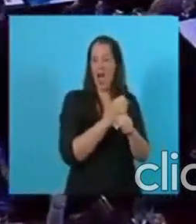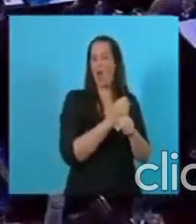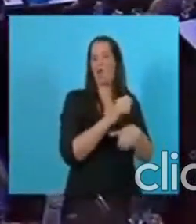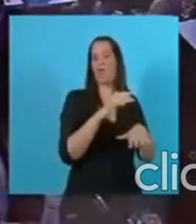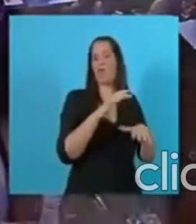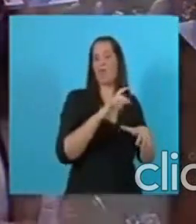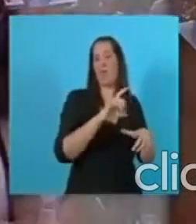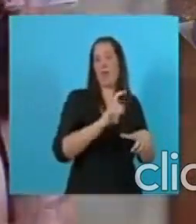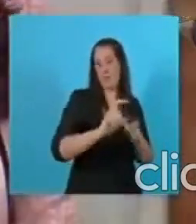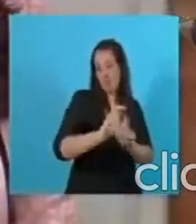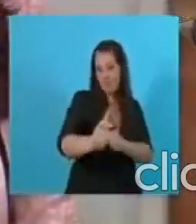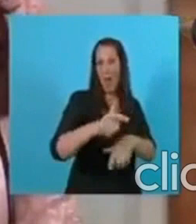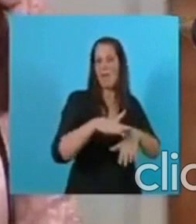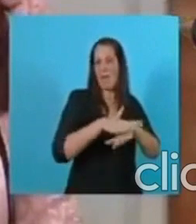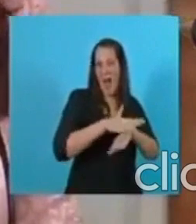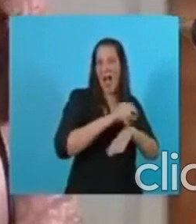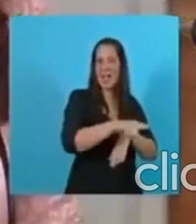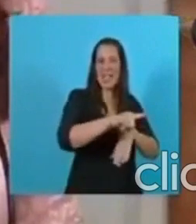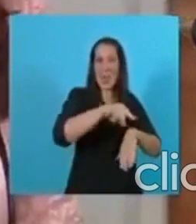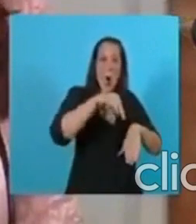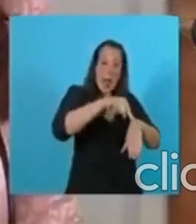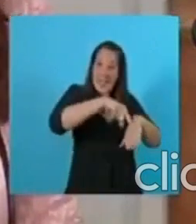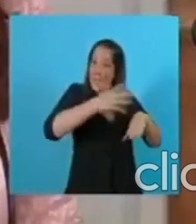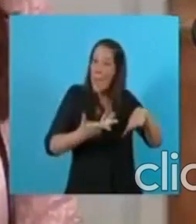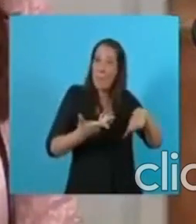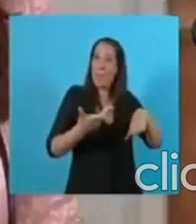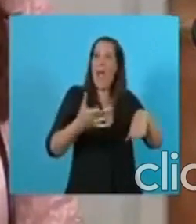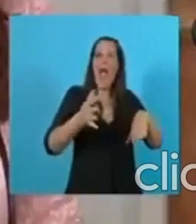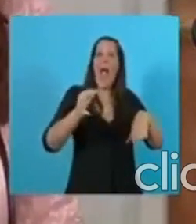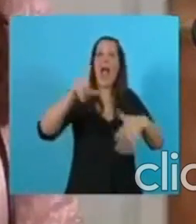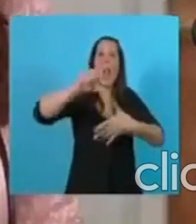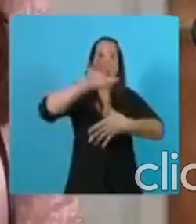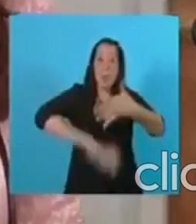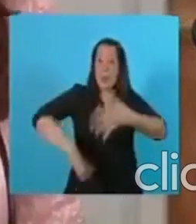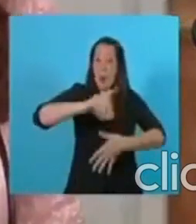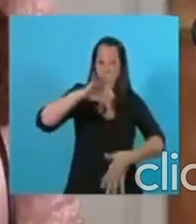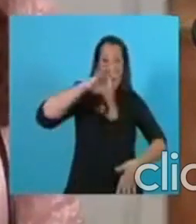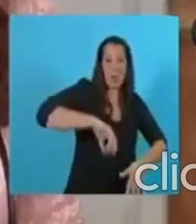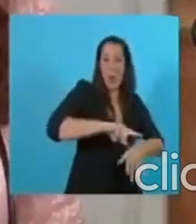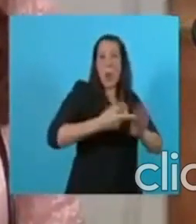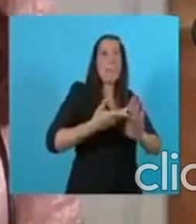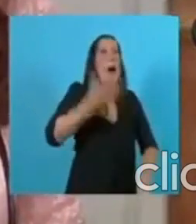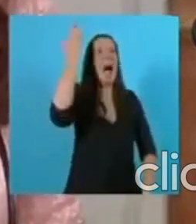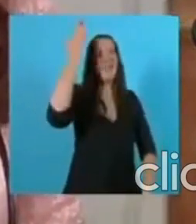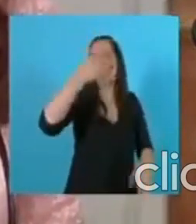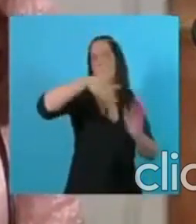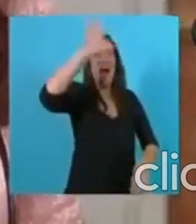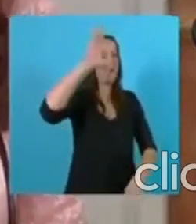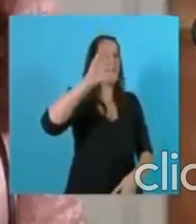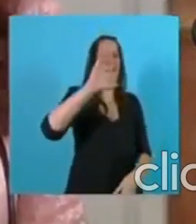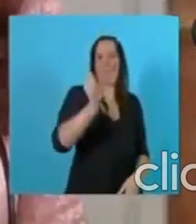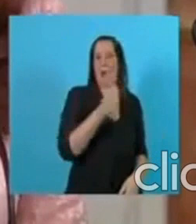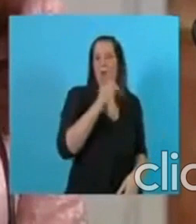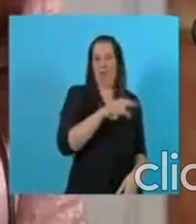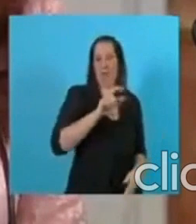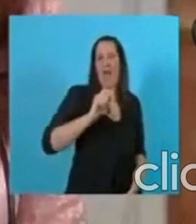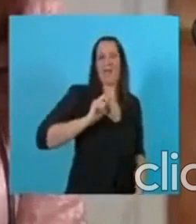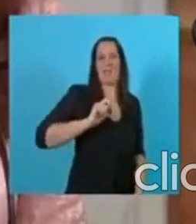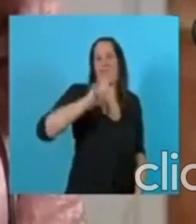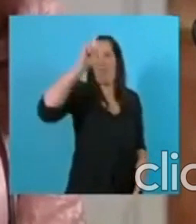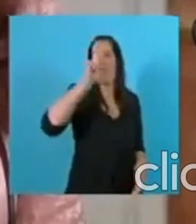móvil en el salario más alto de toda Latinoamérica, con un aumento de más